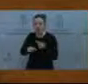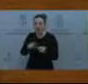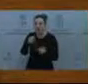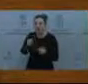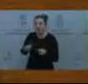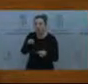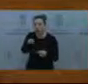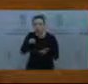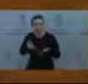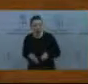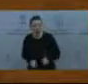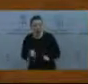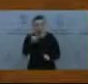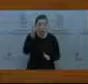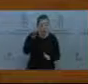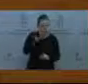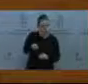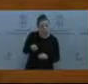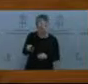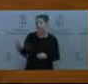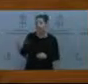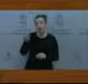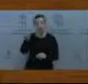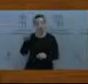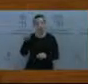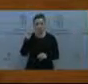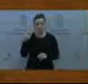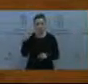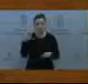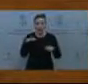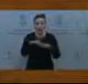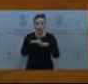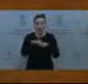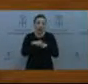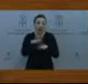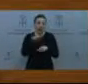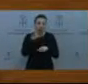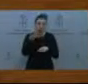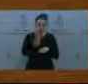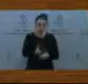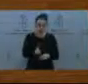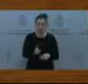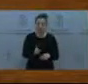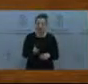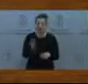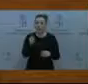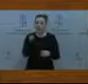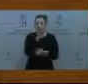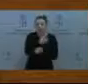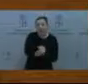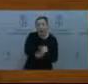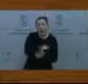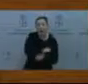y exclusivamente a la red insuficientísima de guarderías o escuelas públicas existentes en